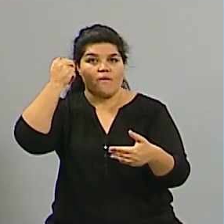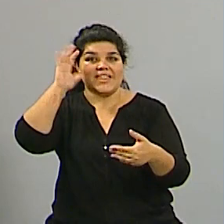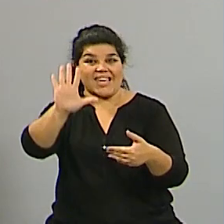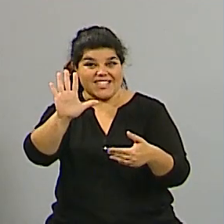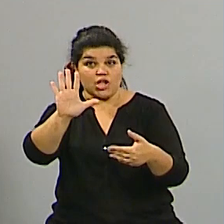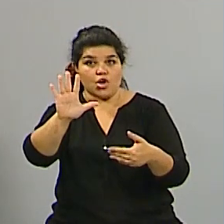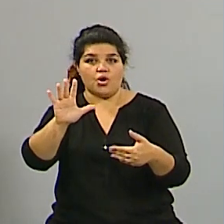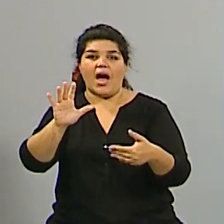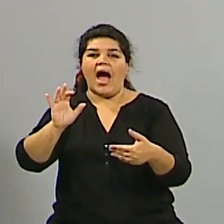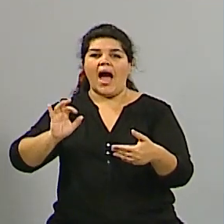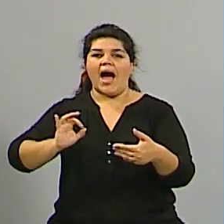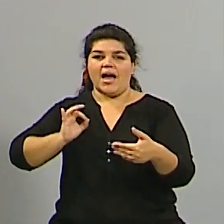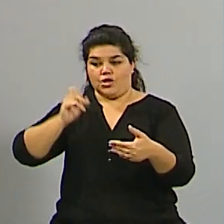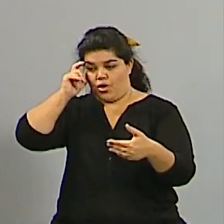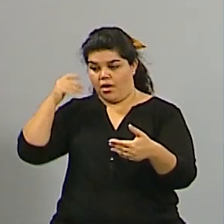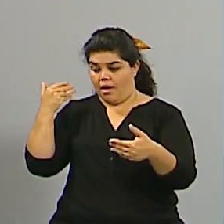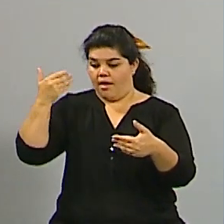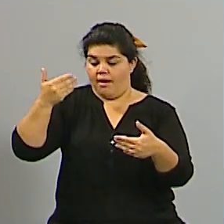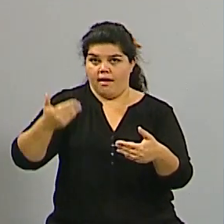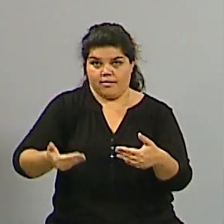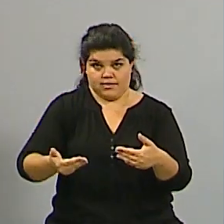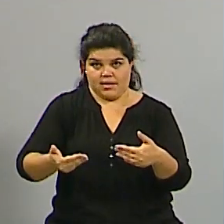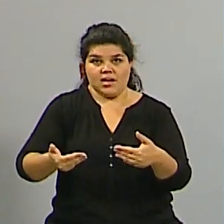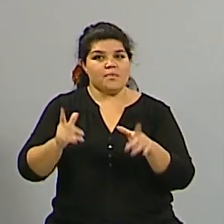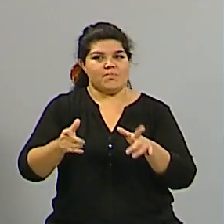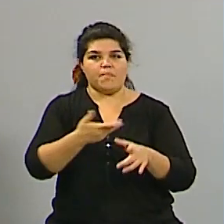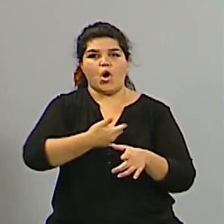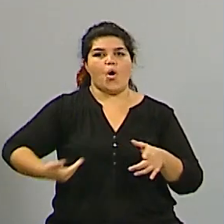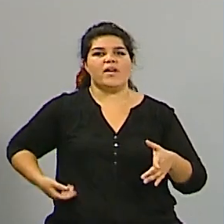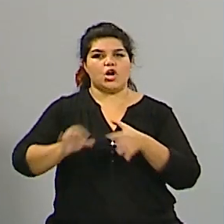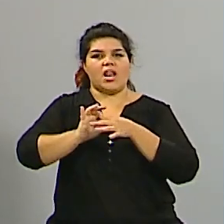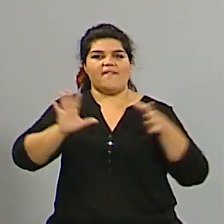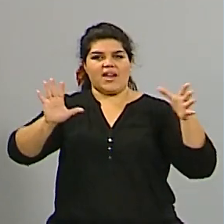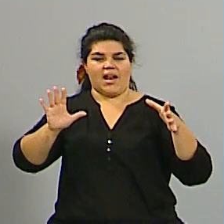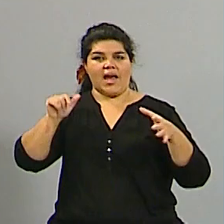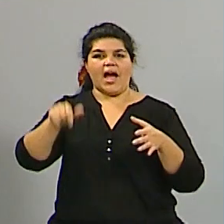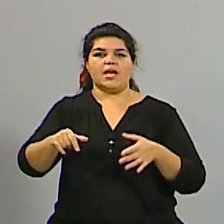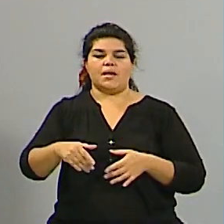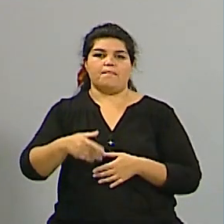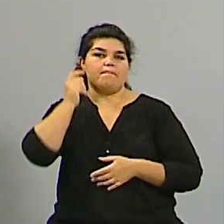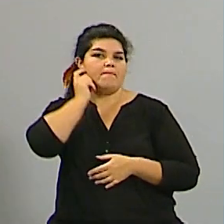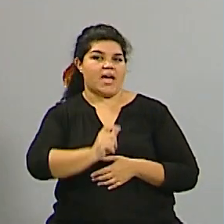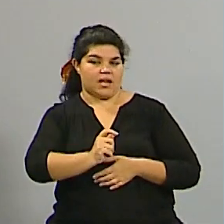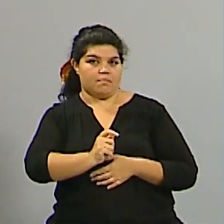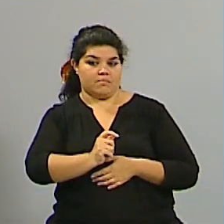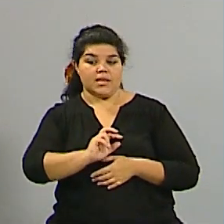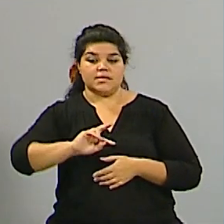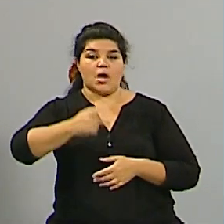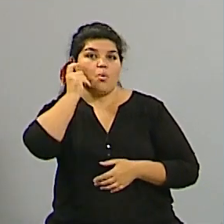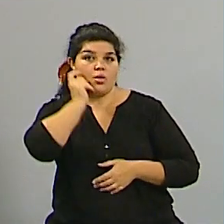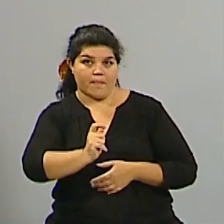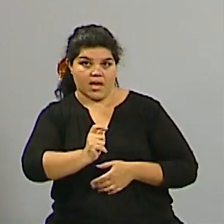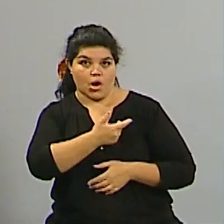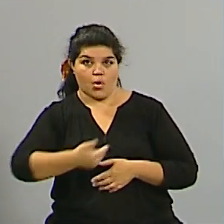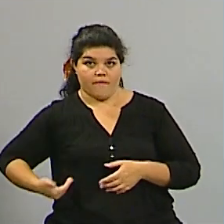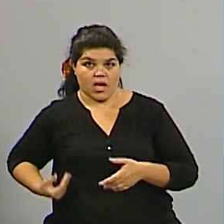1995, es después del hachazo neoliberal del primer gobierno de Menem y después el segundo, la tasa baja